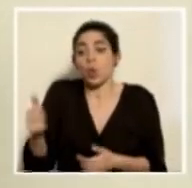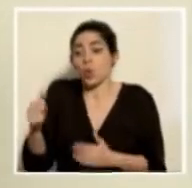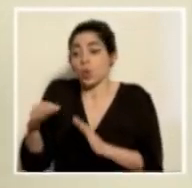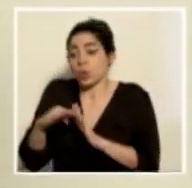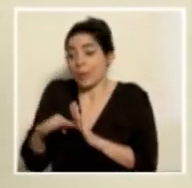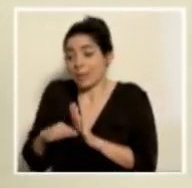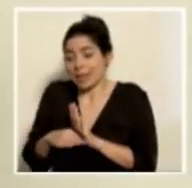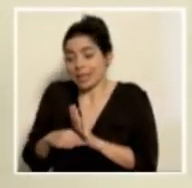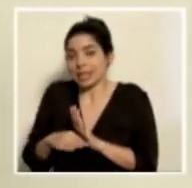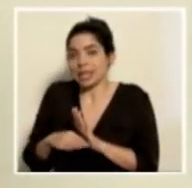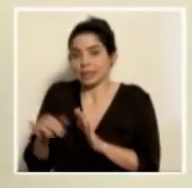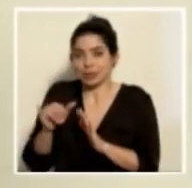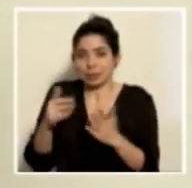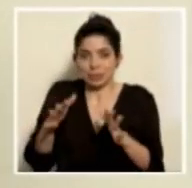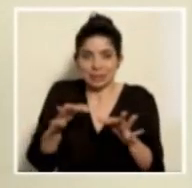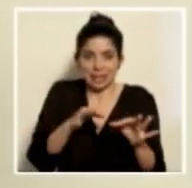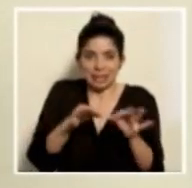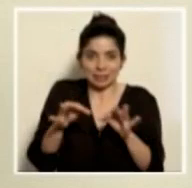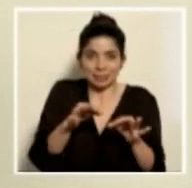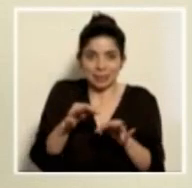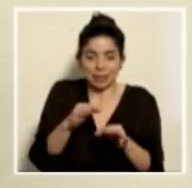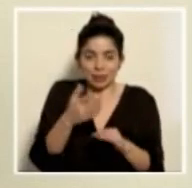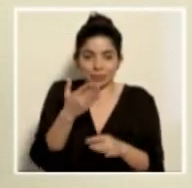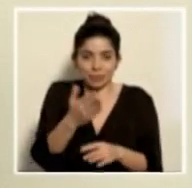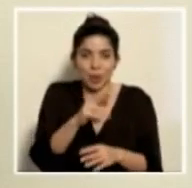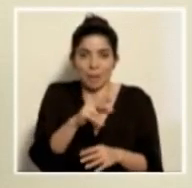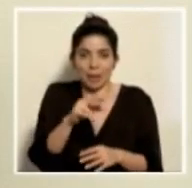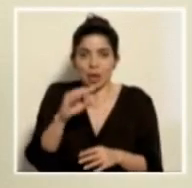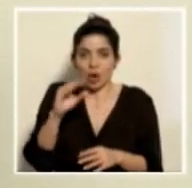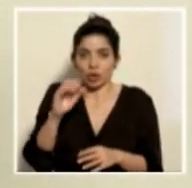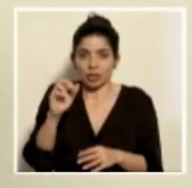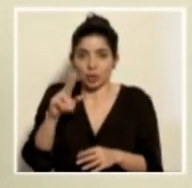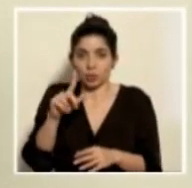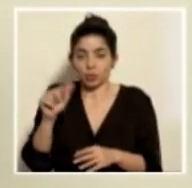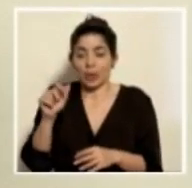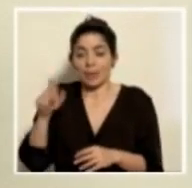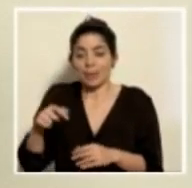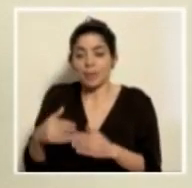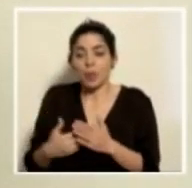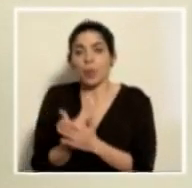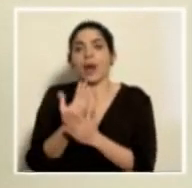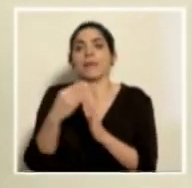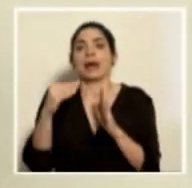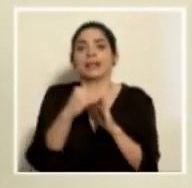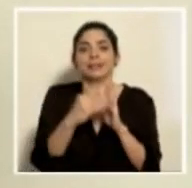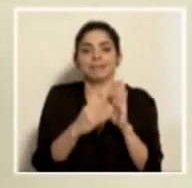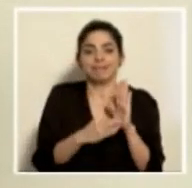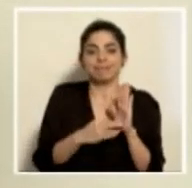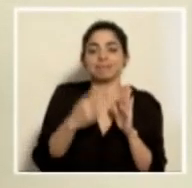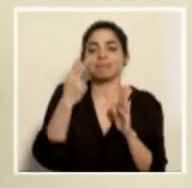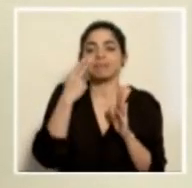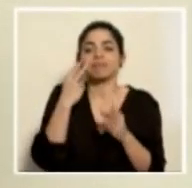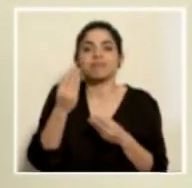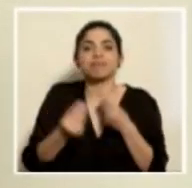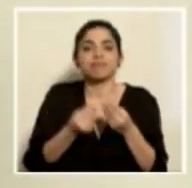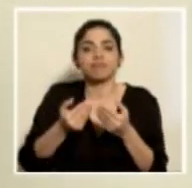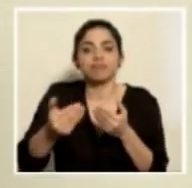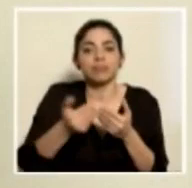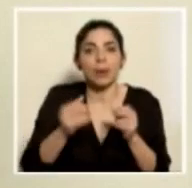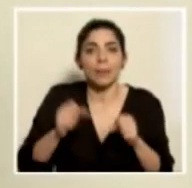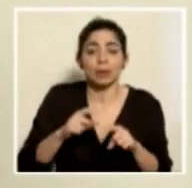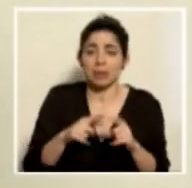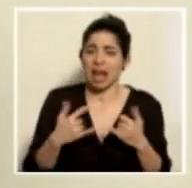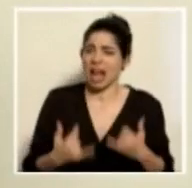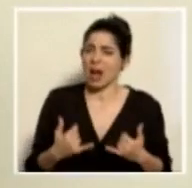medidas, como las que le comentamos al compañero Óscar Ulloa, y ver qué márgenes hay. Pero estamos haciendo el